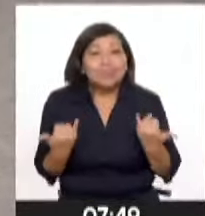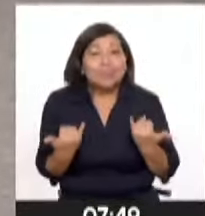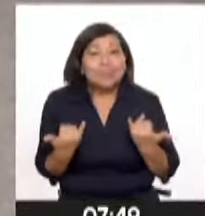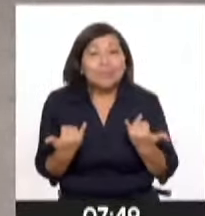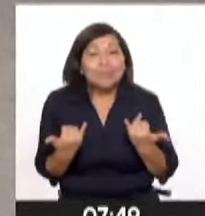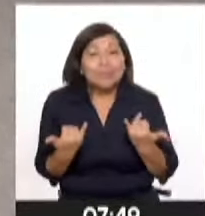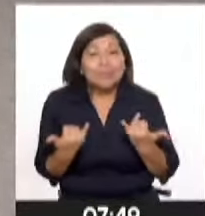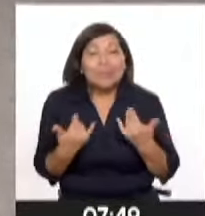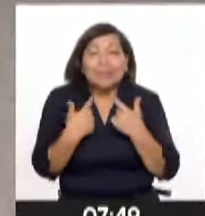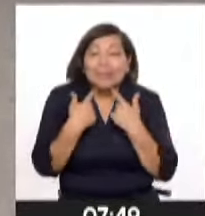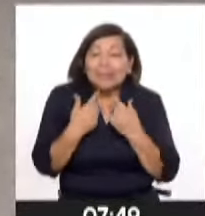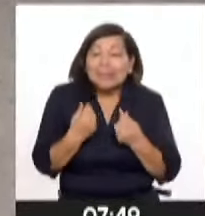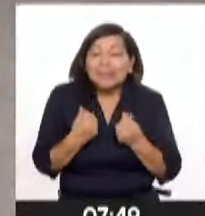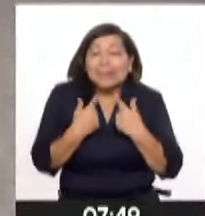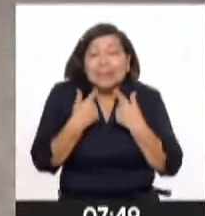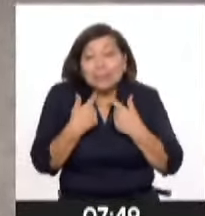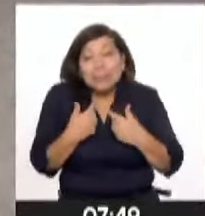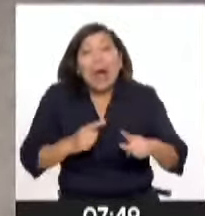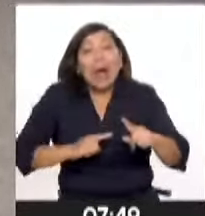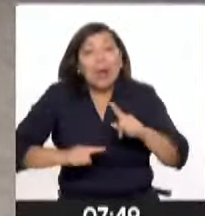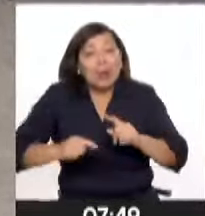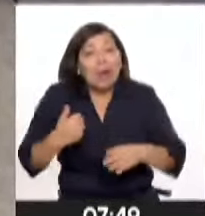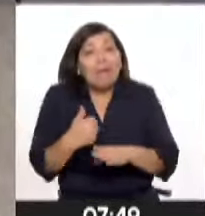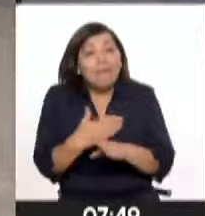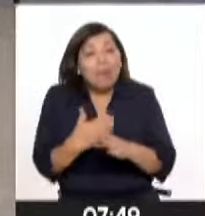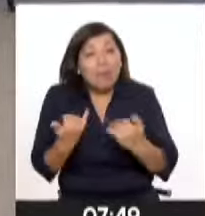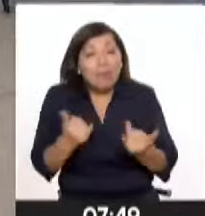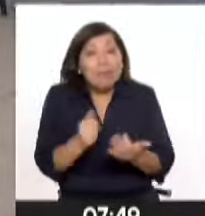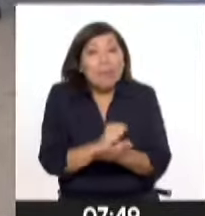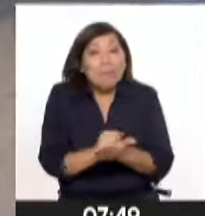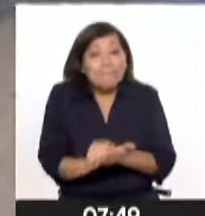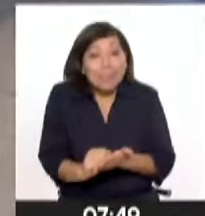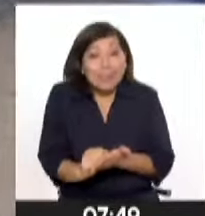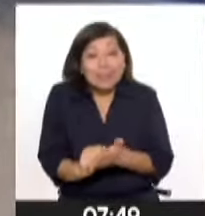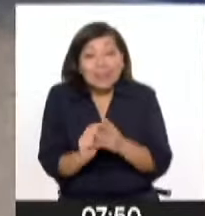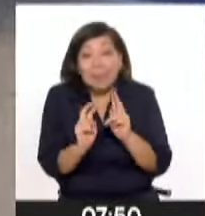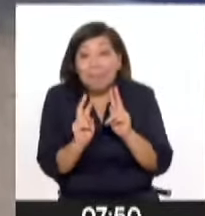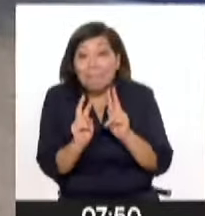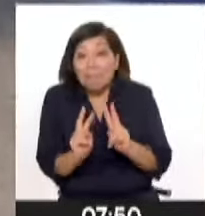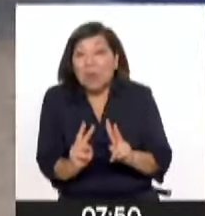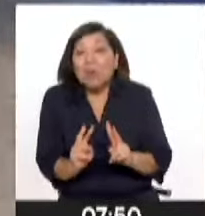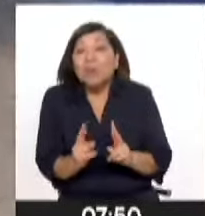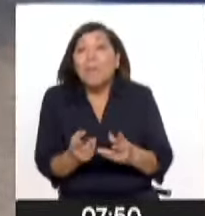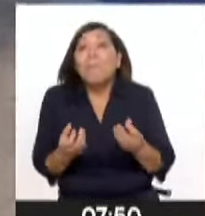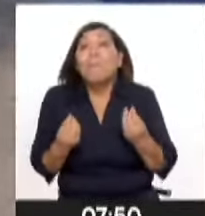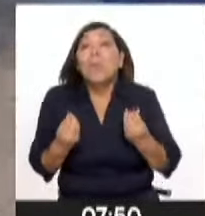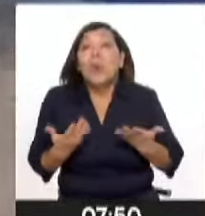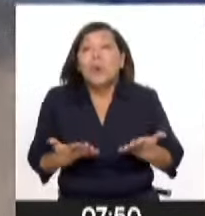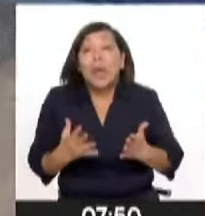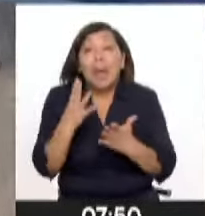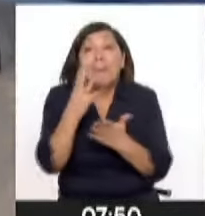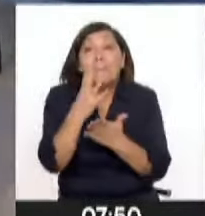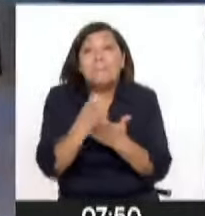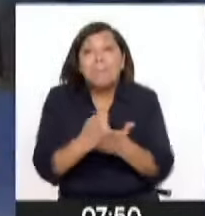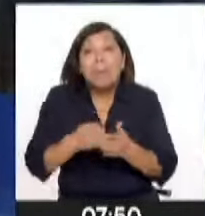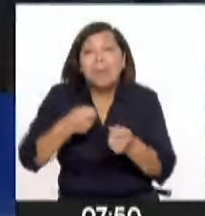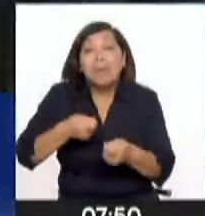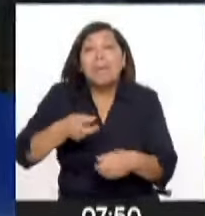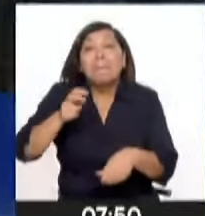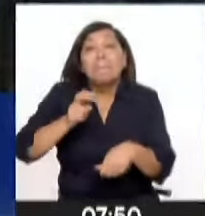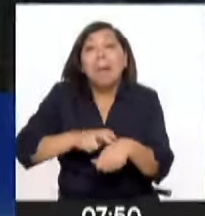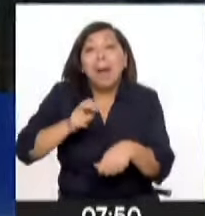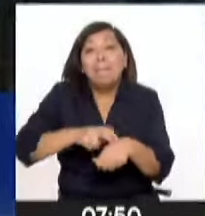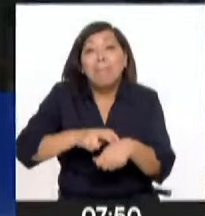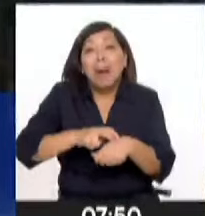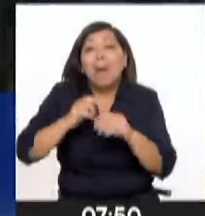esa pérdida económica de alguna manera en este mes y eso se ha visto reflejado, ¿por qué? Porque disminuyó la siembra de papa.